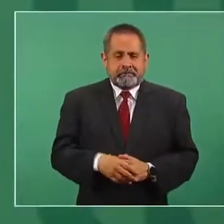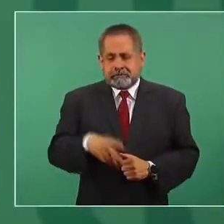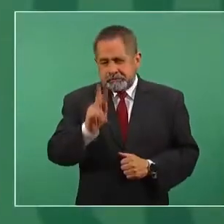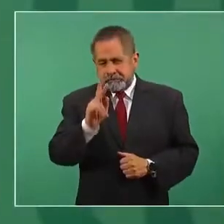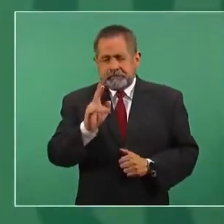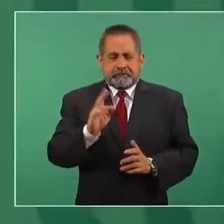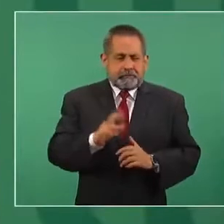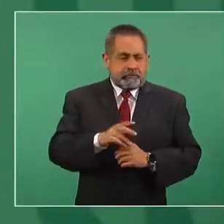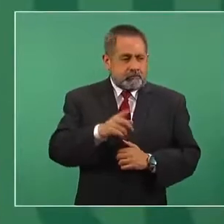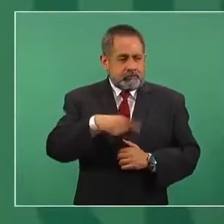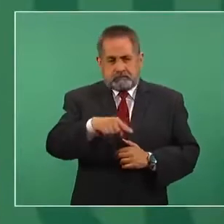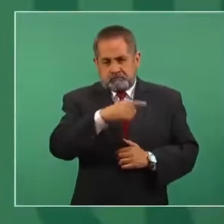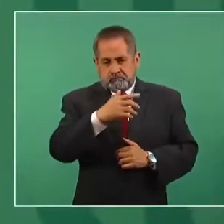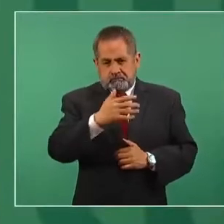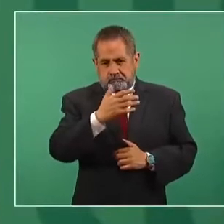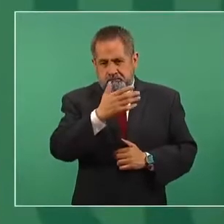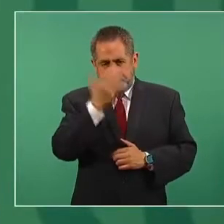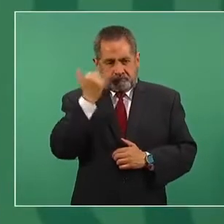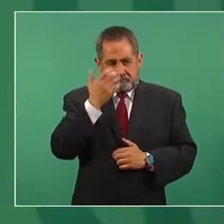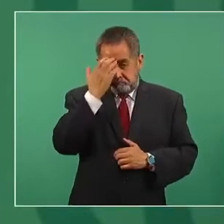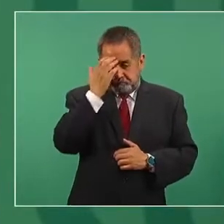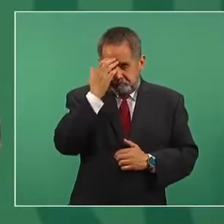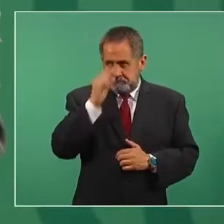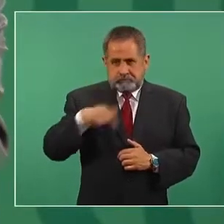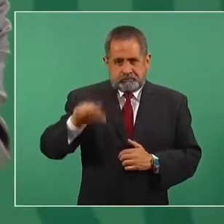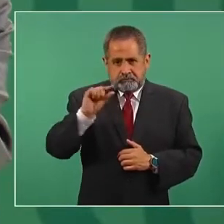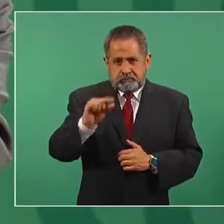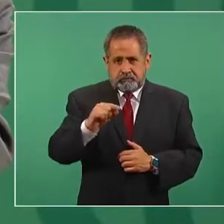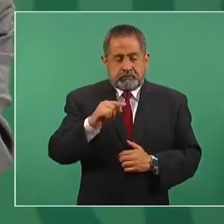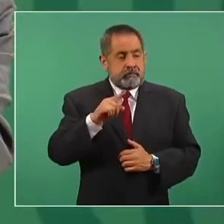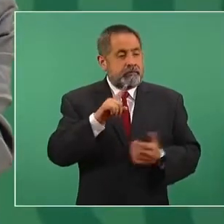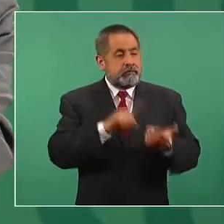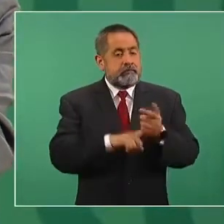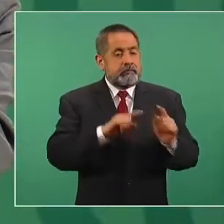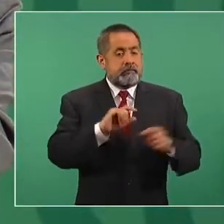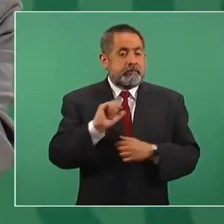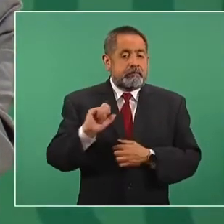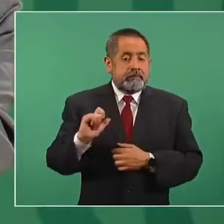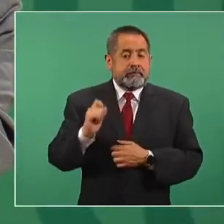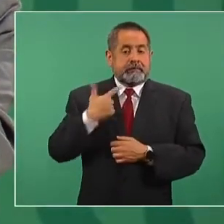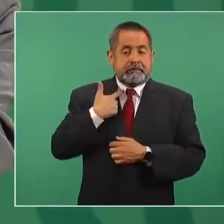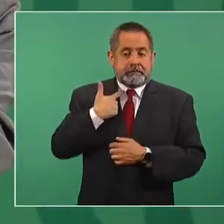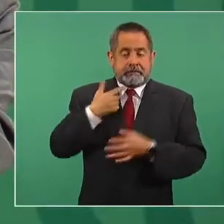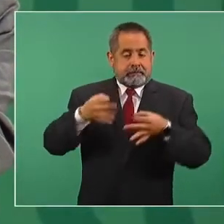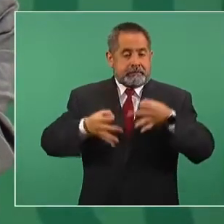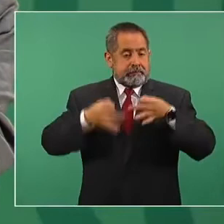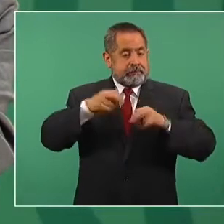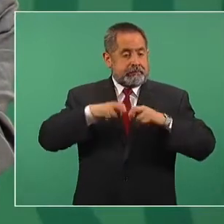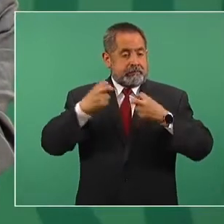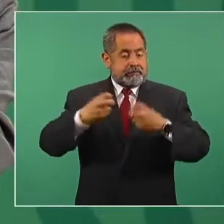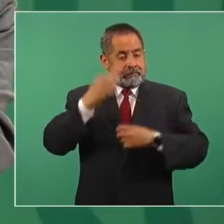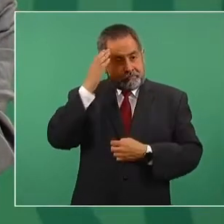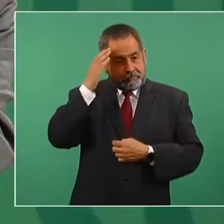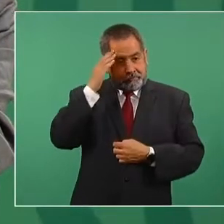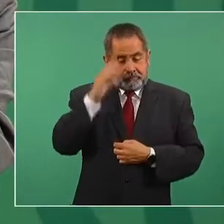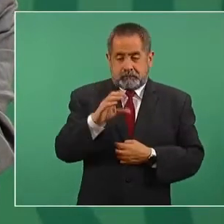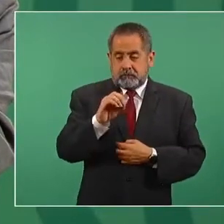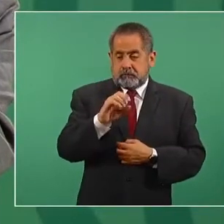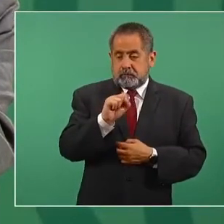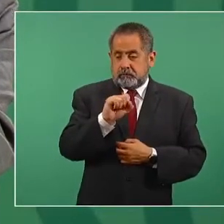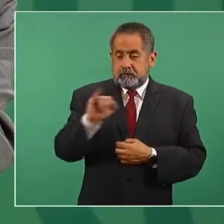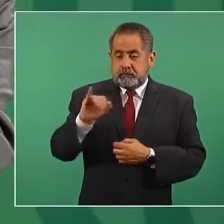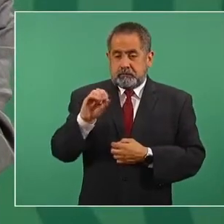conoce menos es lo de el ex ministro Cosío.